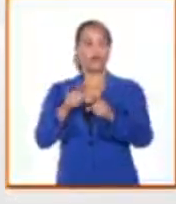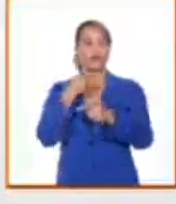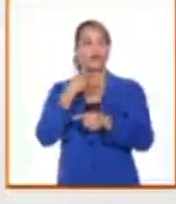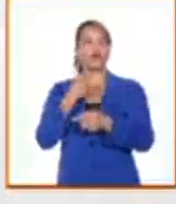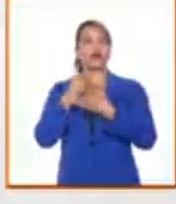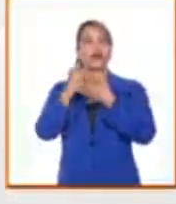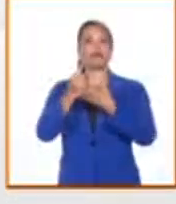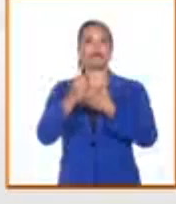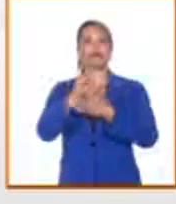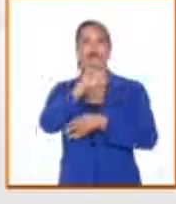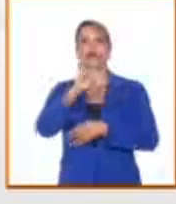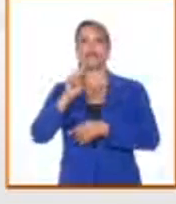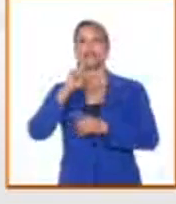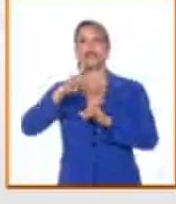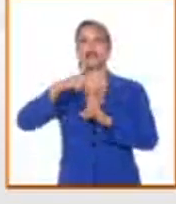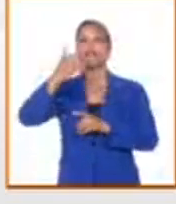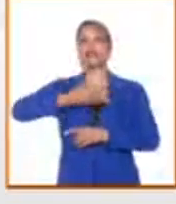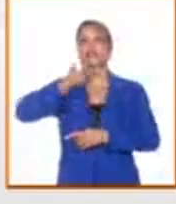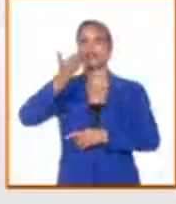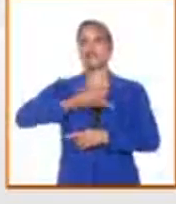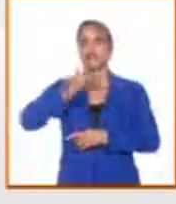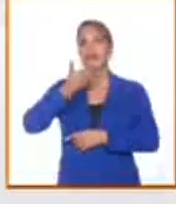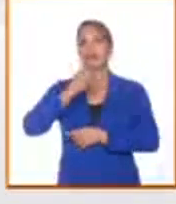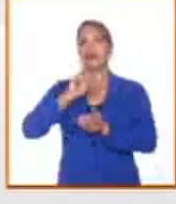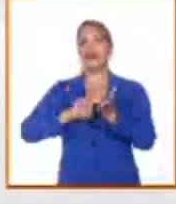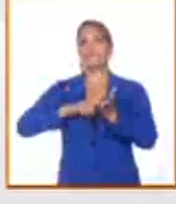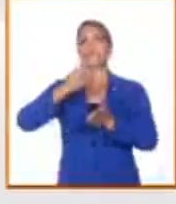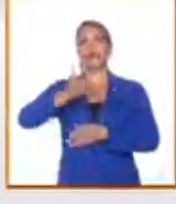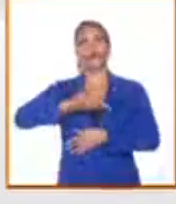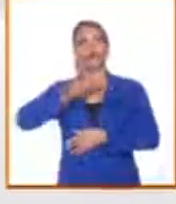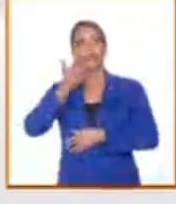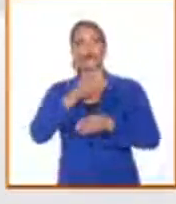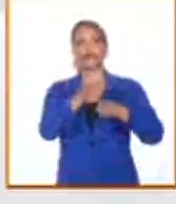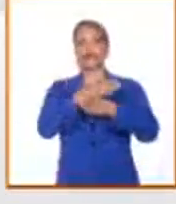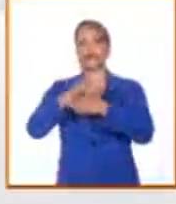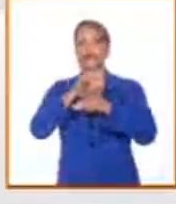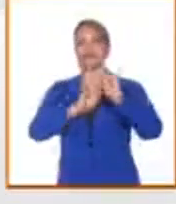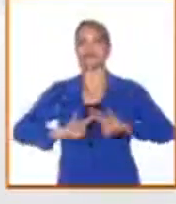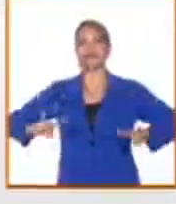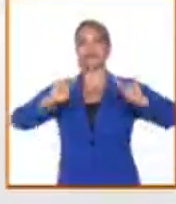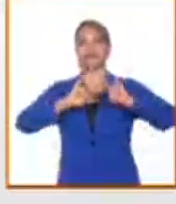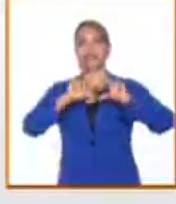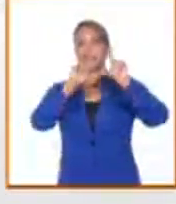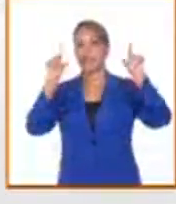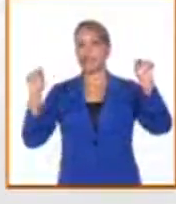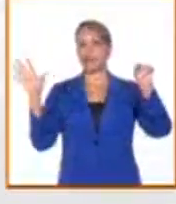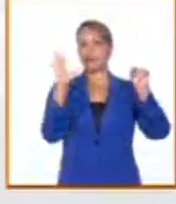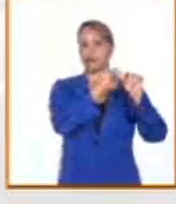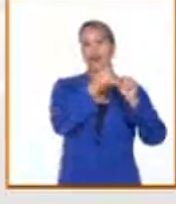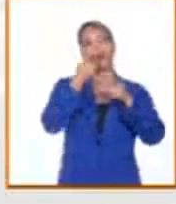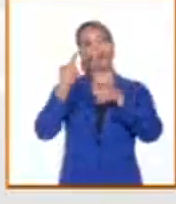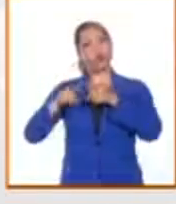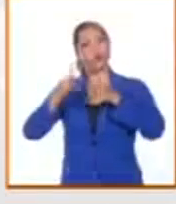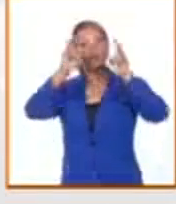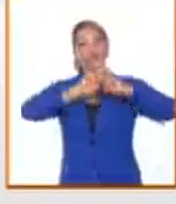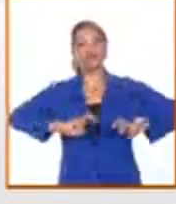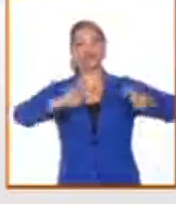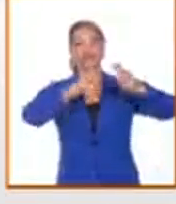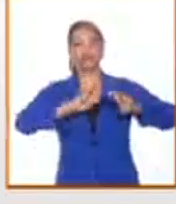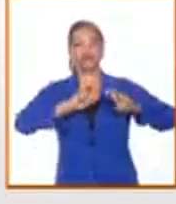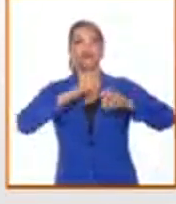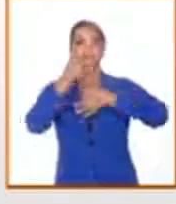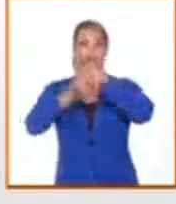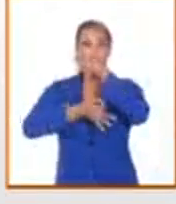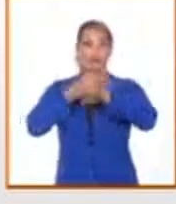más de 90 tesis de pregrado y posgrado de diferentes universidades del país y otras investigaciones relativas al tema.